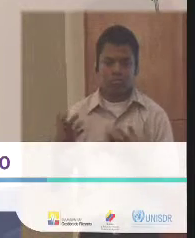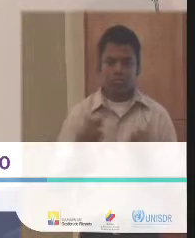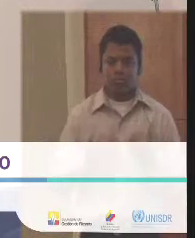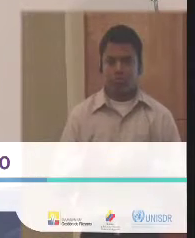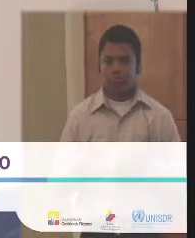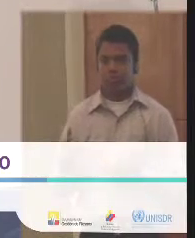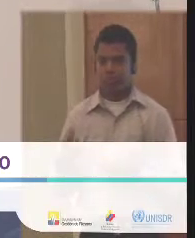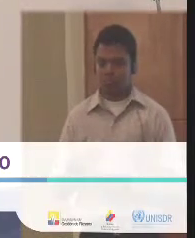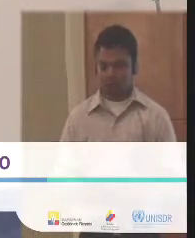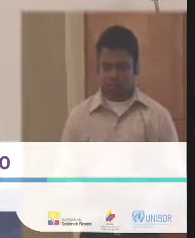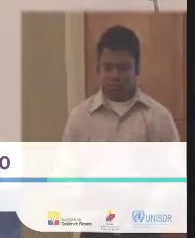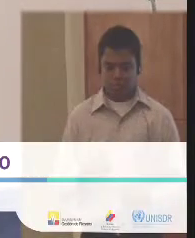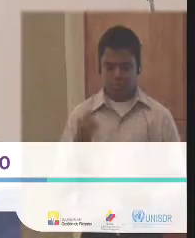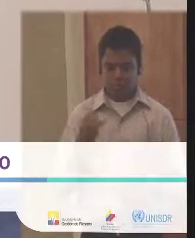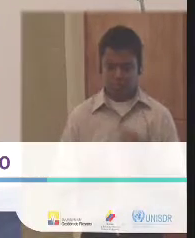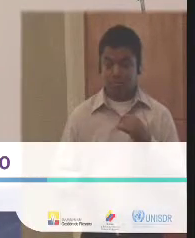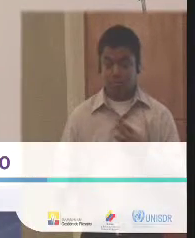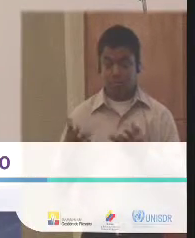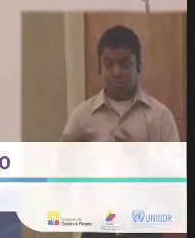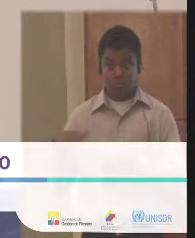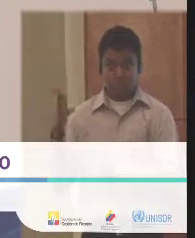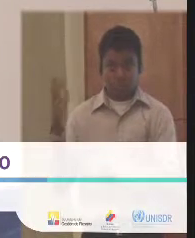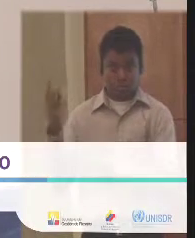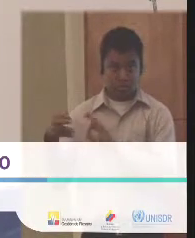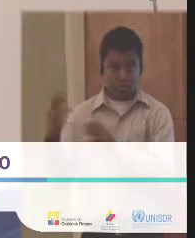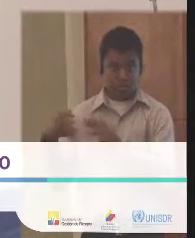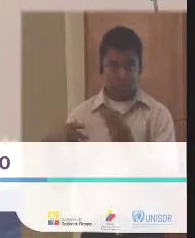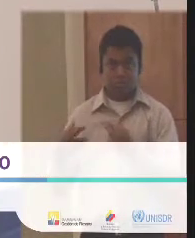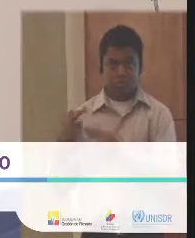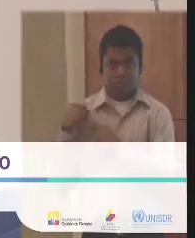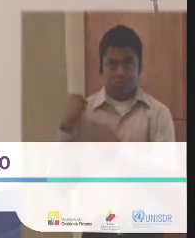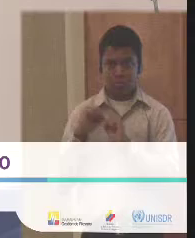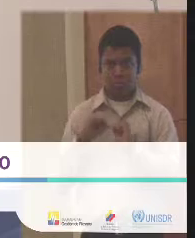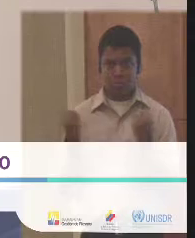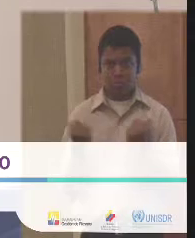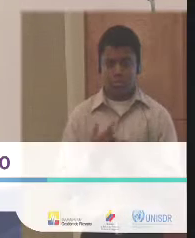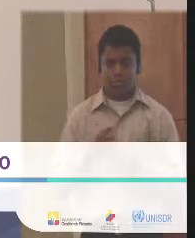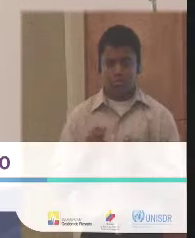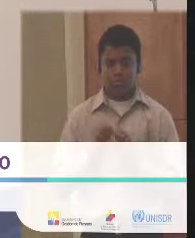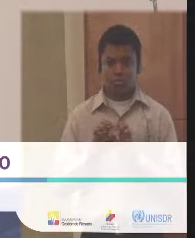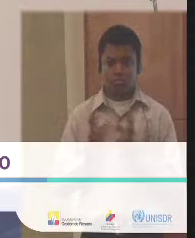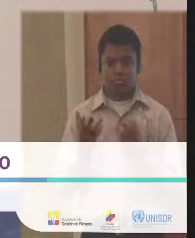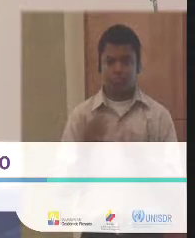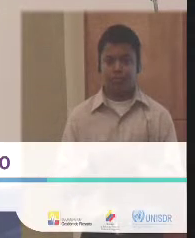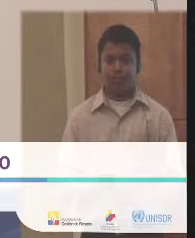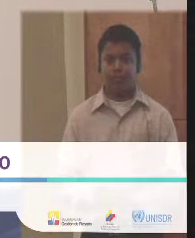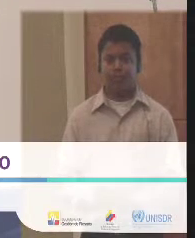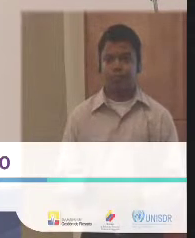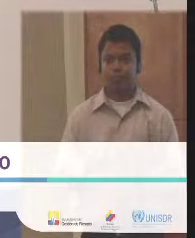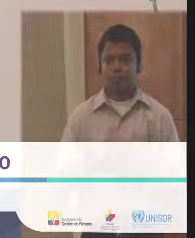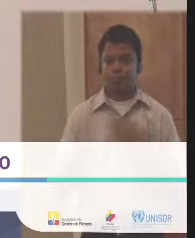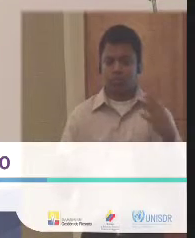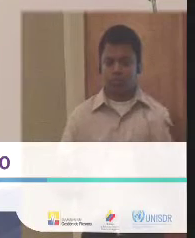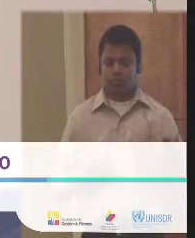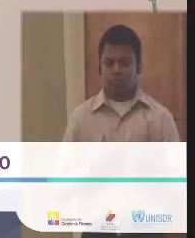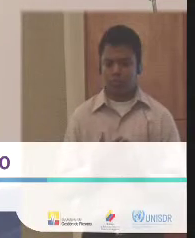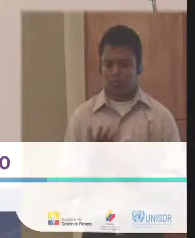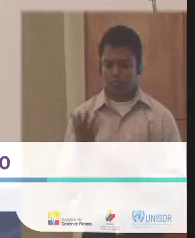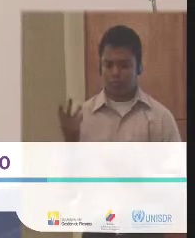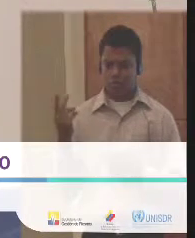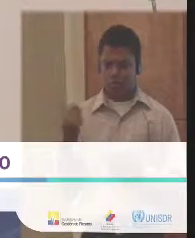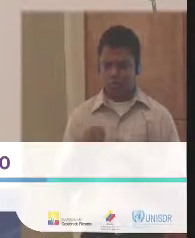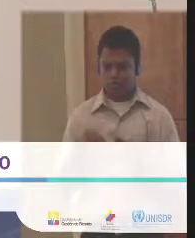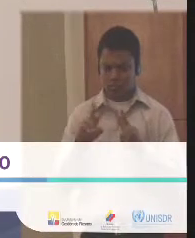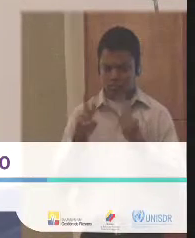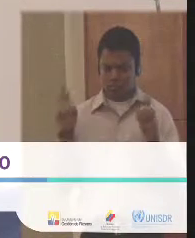que tiene que ver con finalmente se menciona también responsabilidad social corporativa y entran dentro de un manejo integral en el